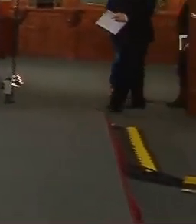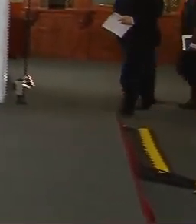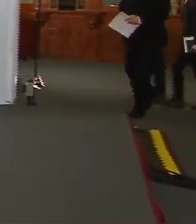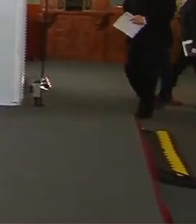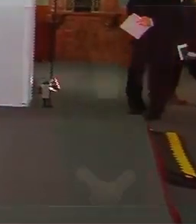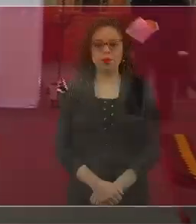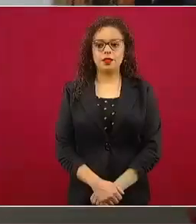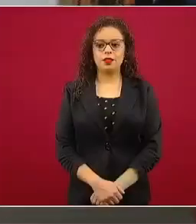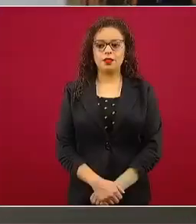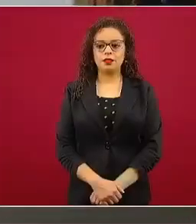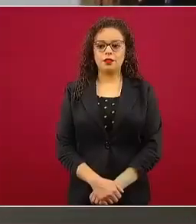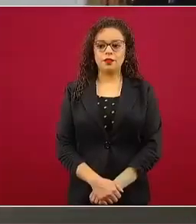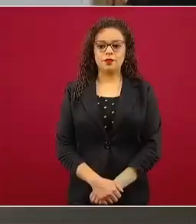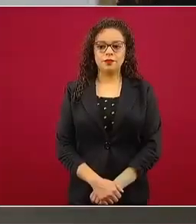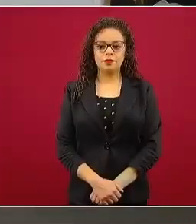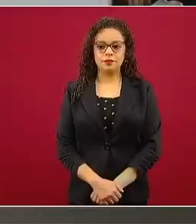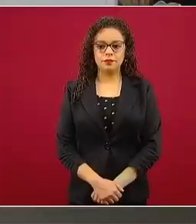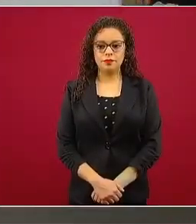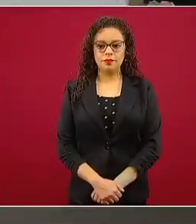Buenos días.